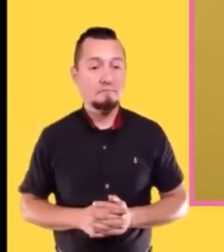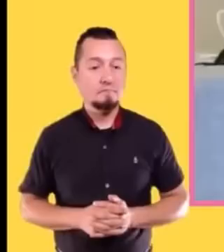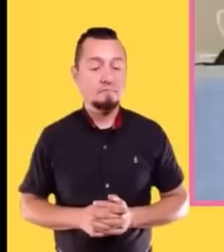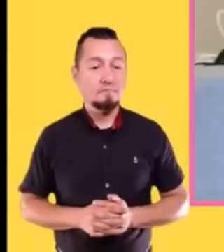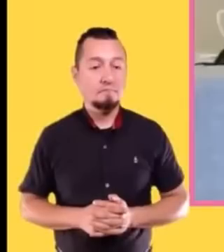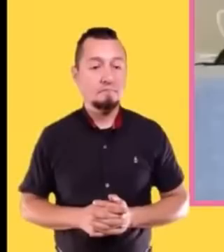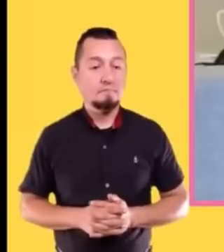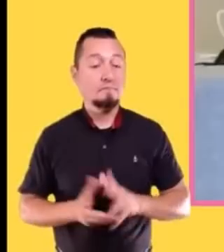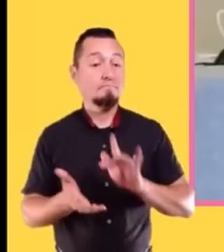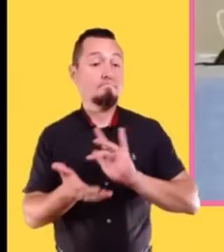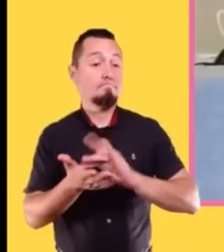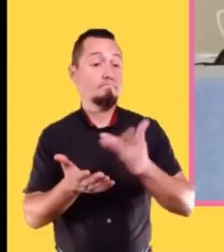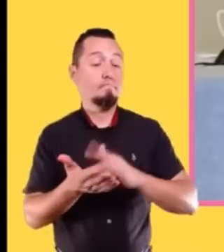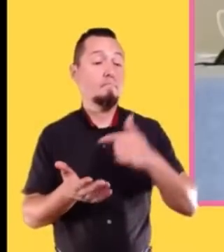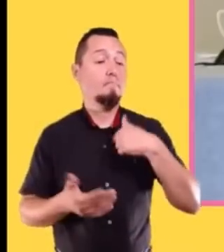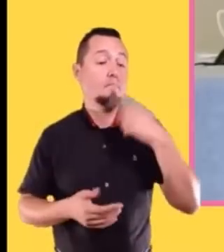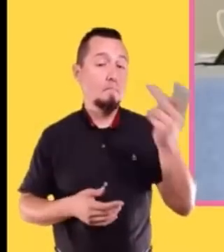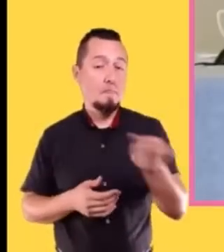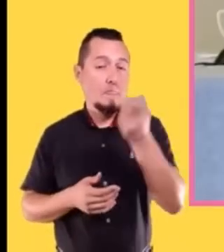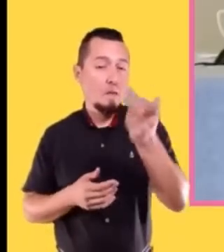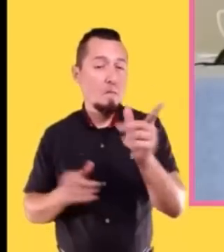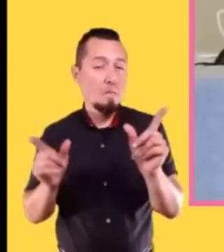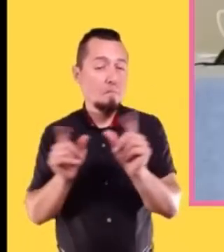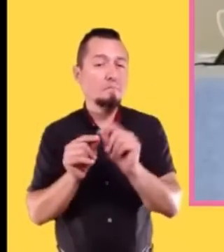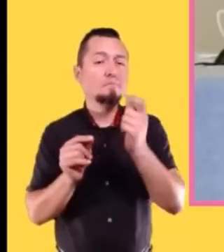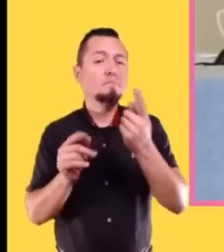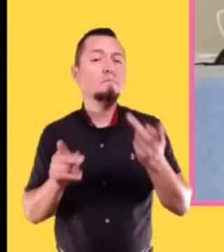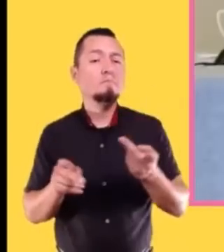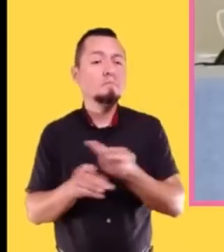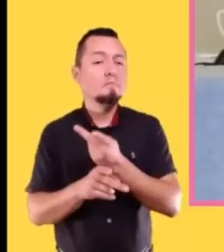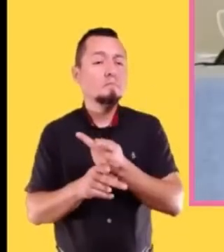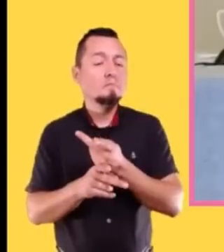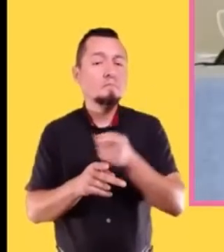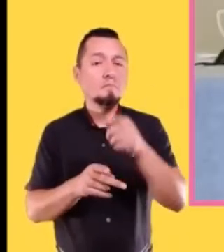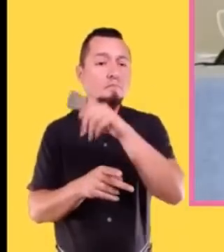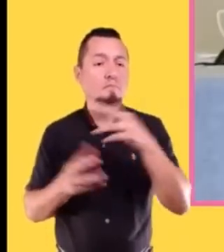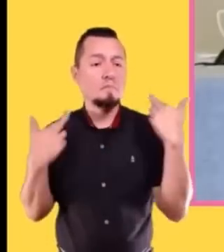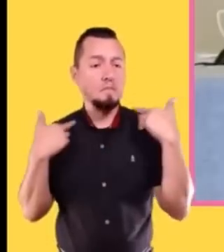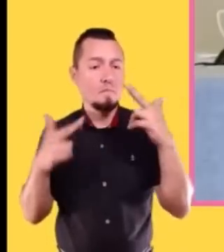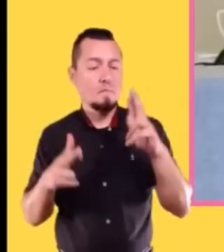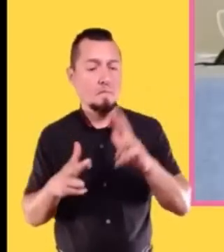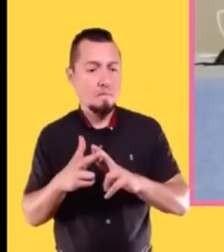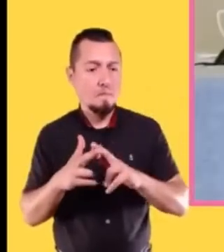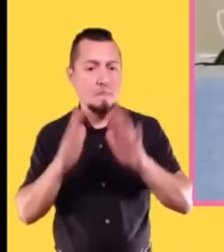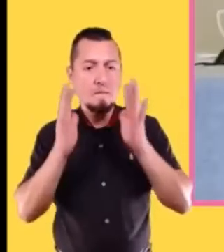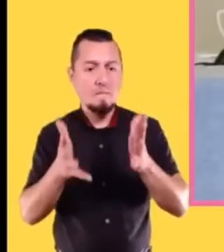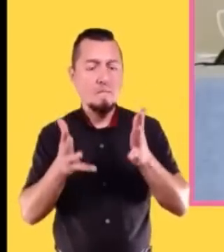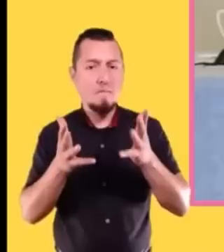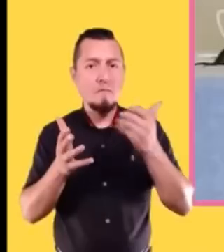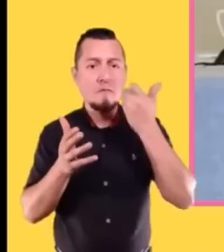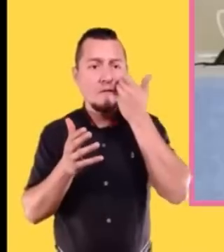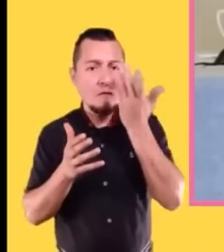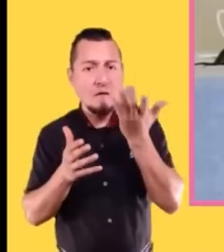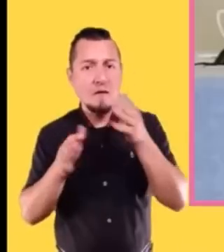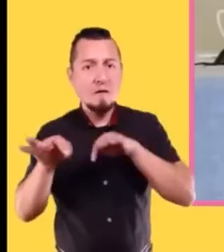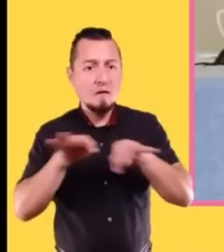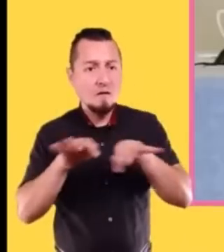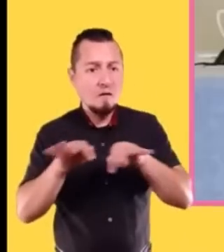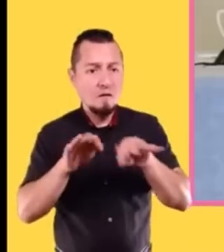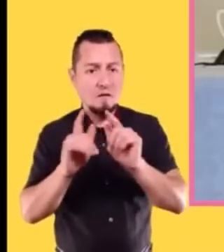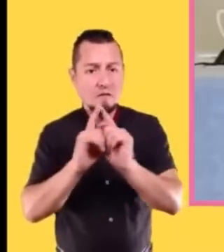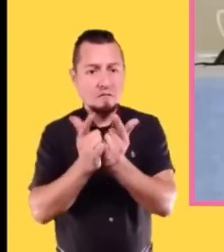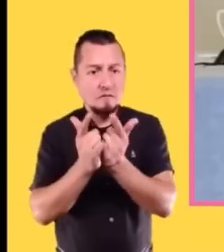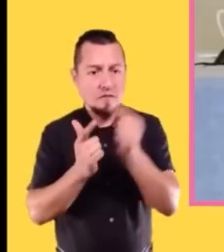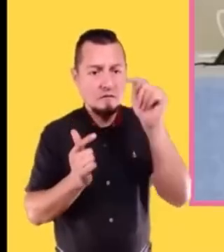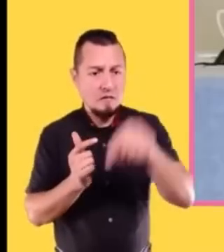Gracias. Preguntarles brevemente qué ocurrirá con aquellas maestras y maestros que deliberadamente quisieran trabajar con estos libros de texto,